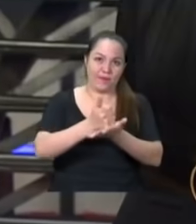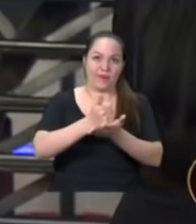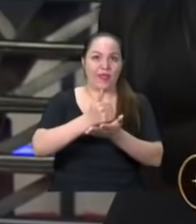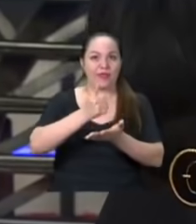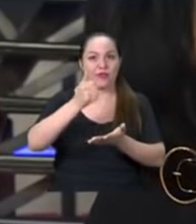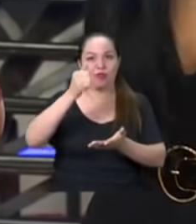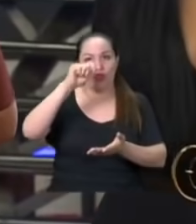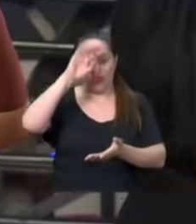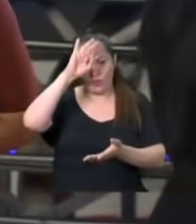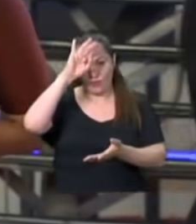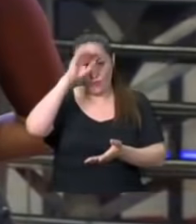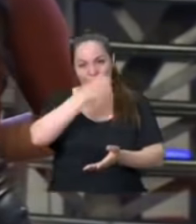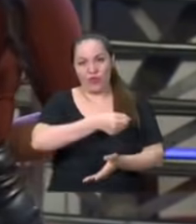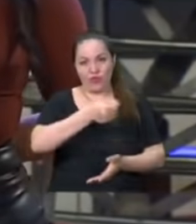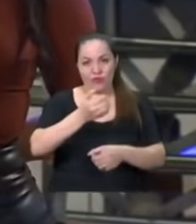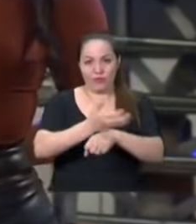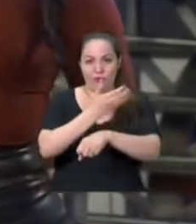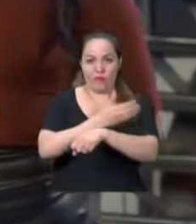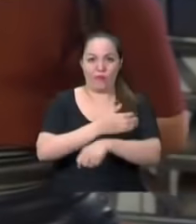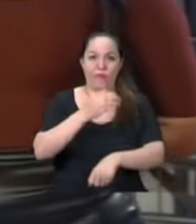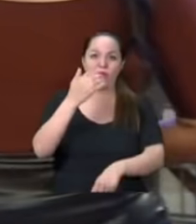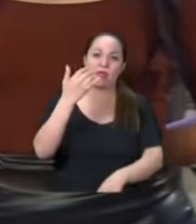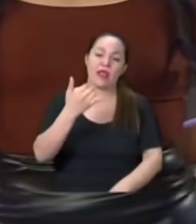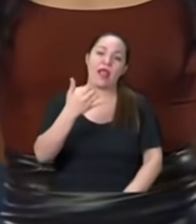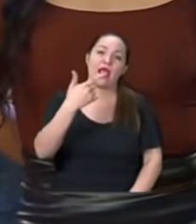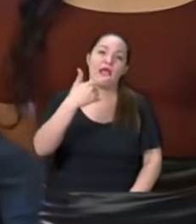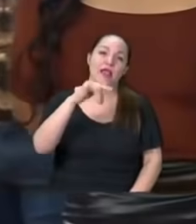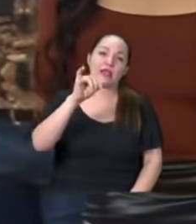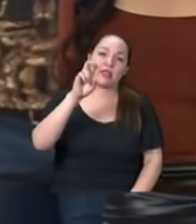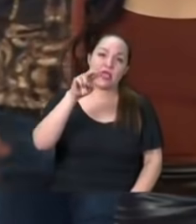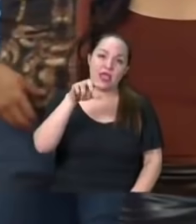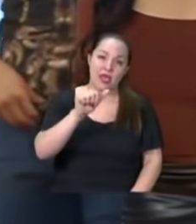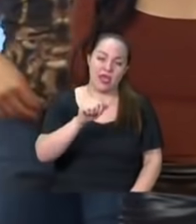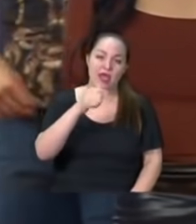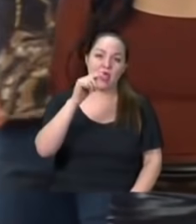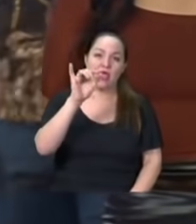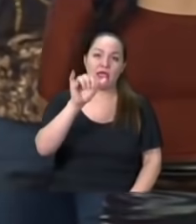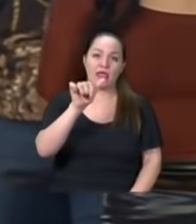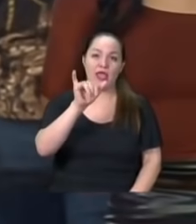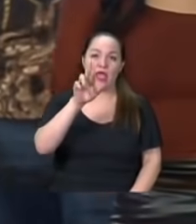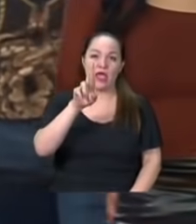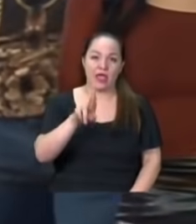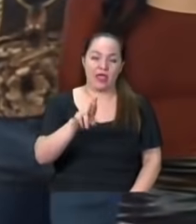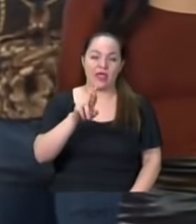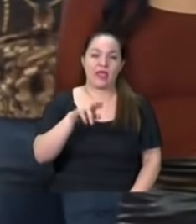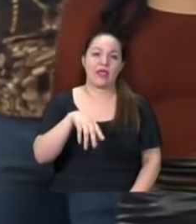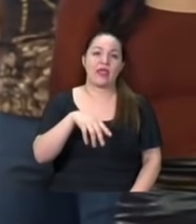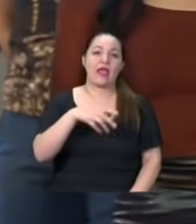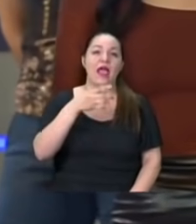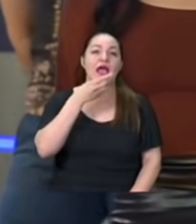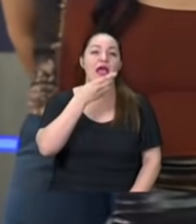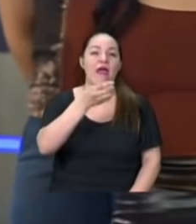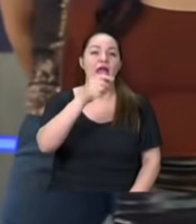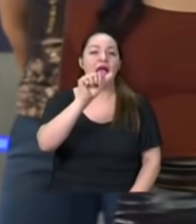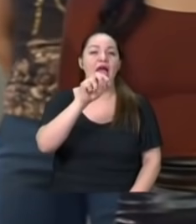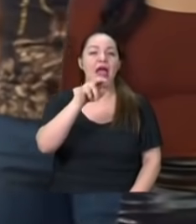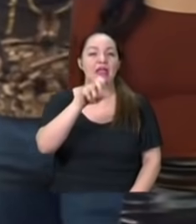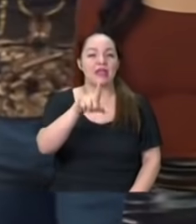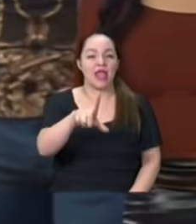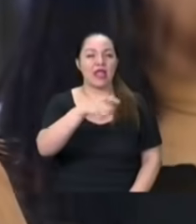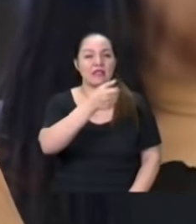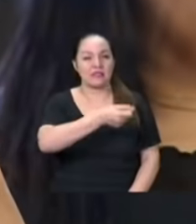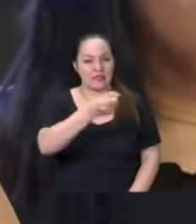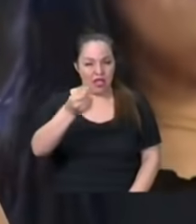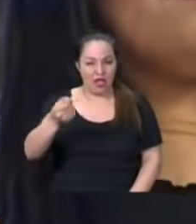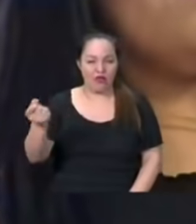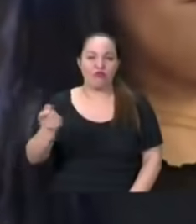Gina Pastor, Yair MN. Señor Chavana, dígale a Anel que me salude, por favor. Tíremelo. Viendo el